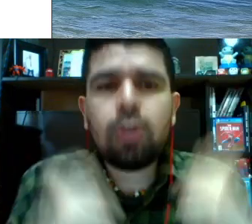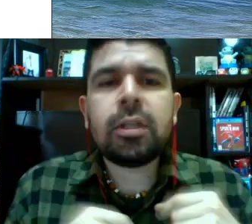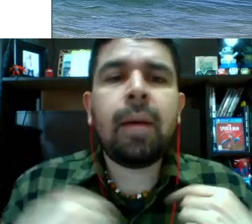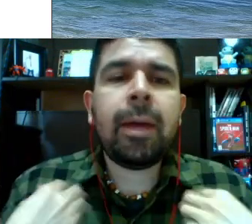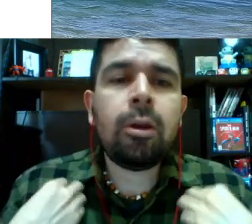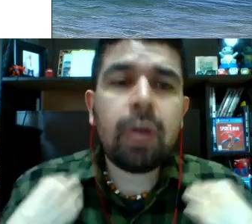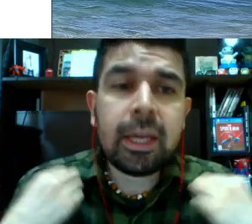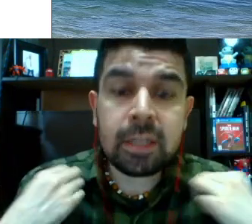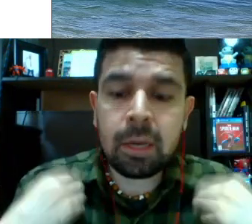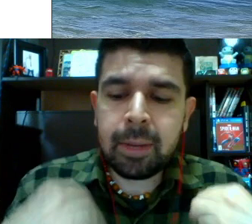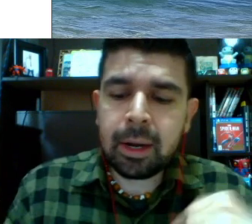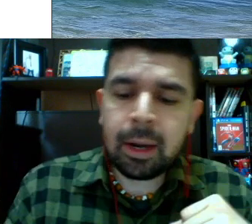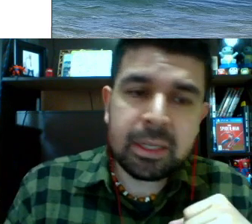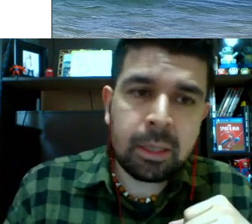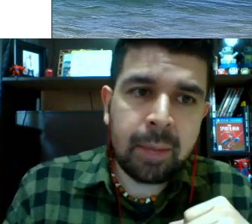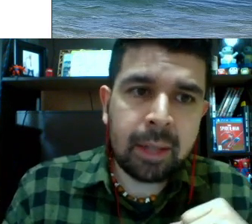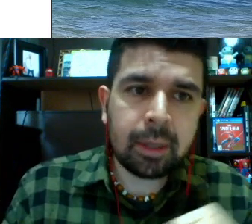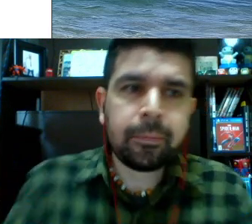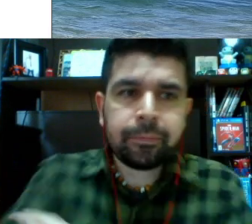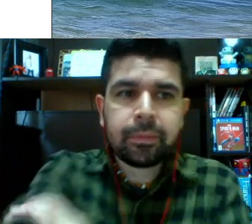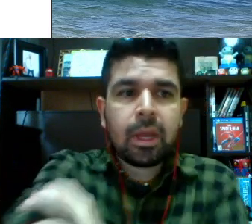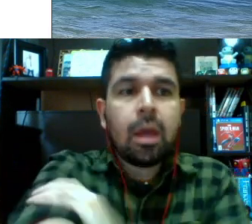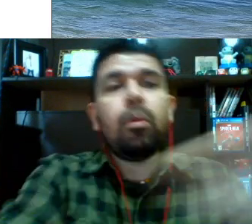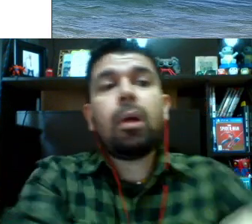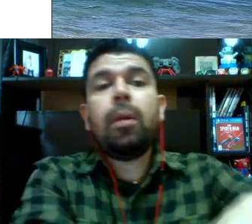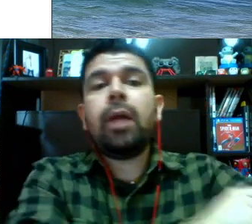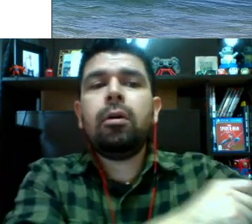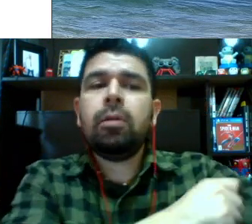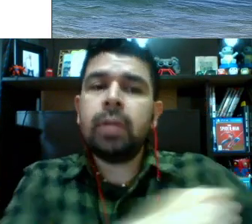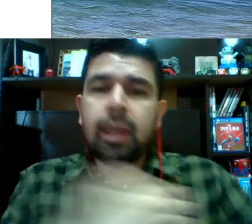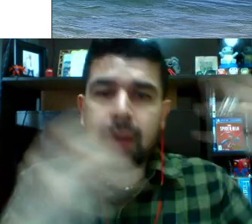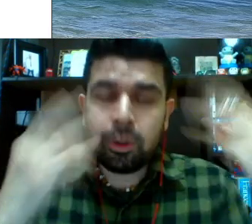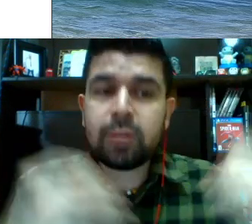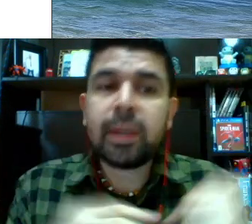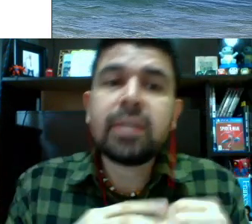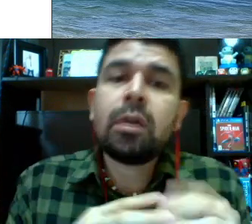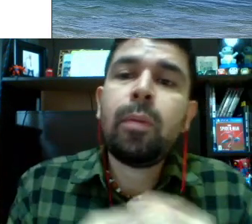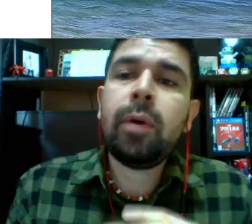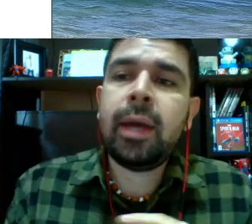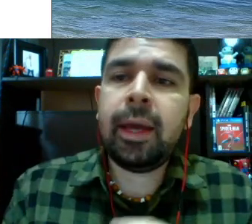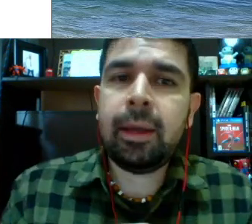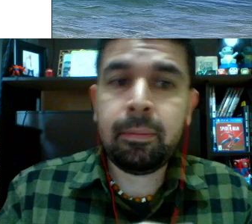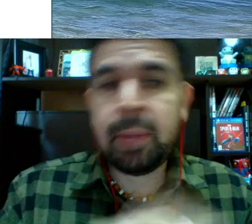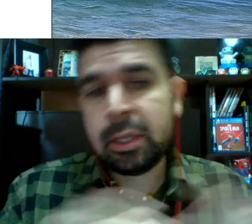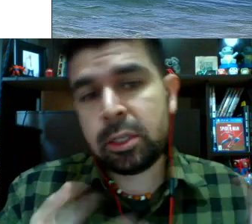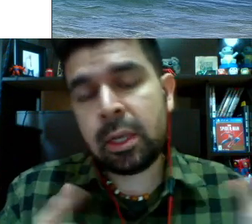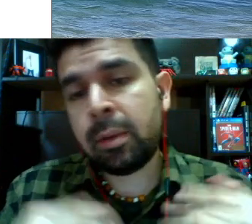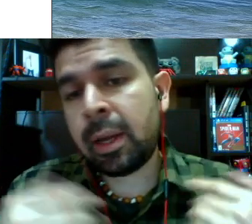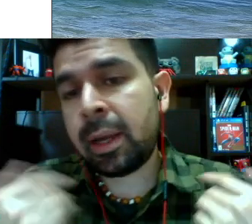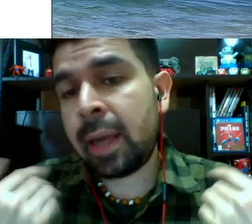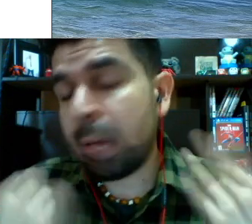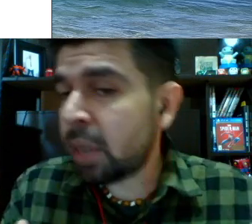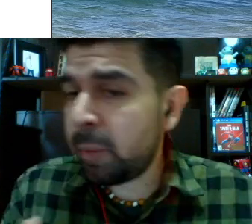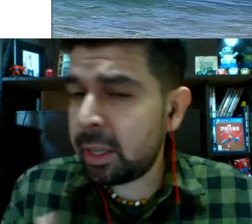los ojos del cabello y describir la vestimenta vocabulario de algunas partes del cuerpo que mentes que